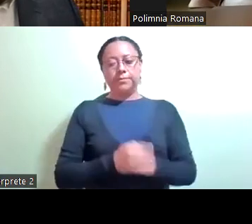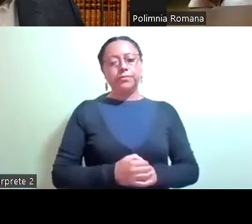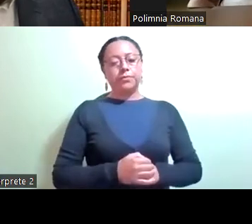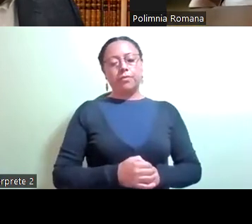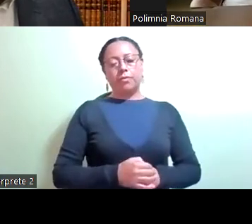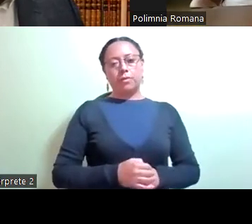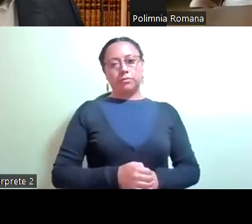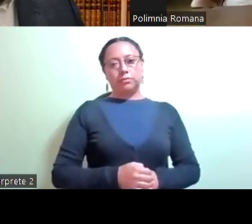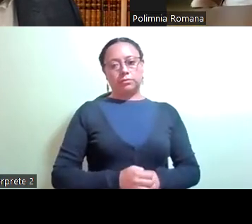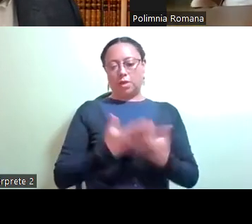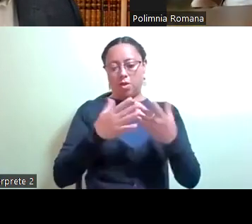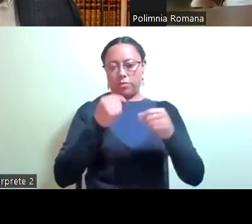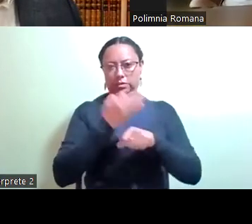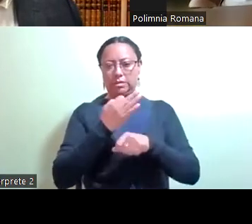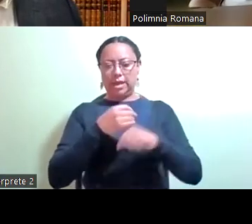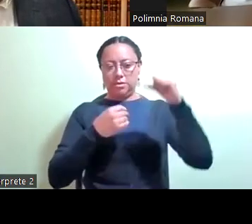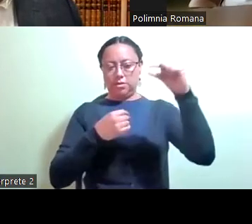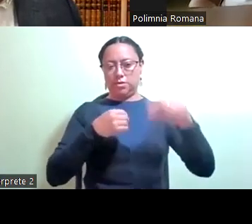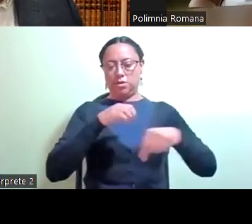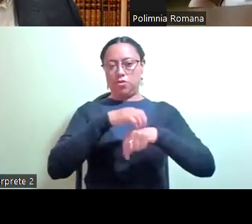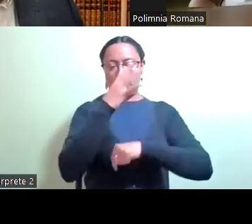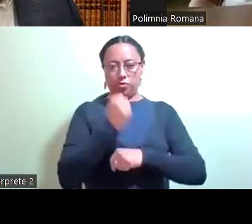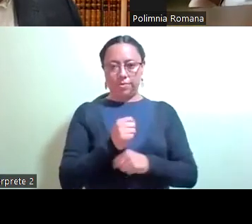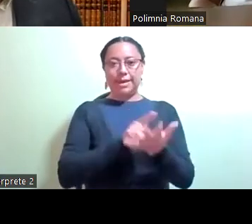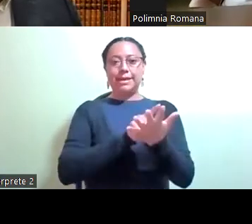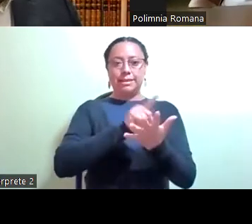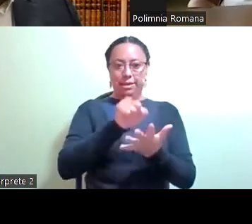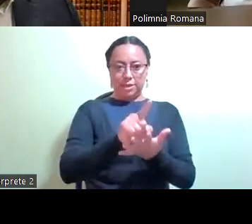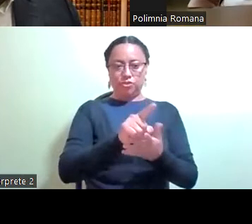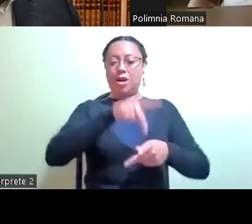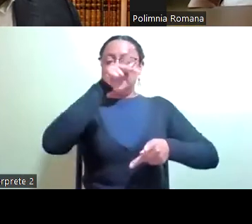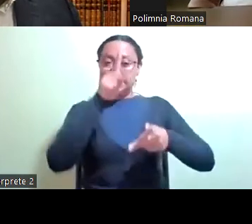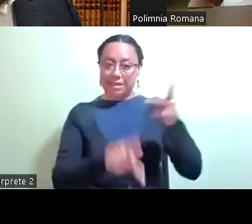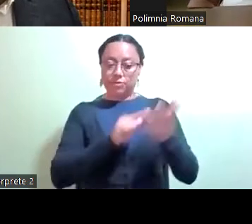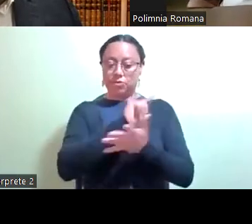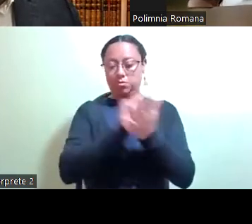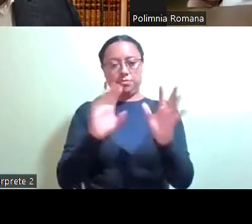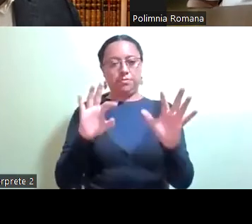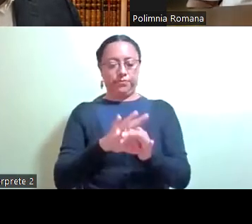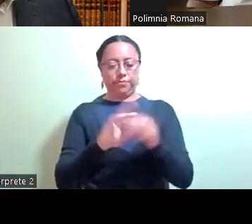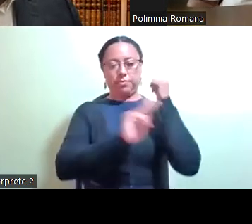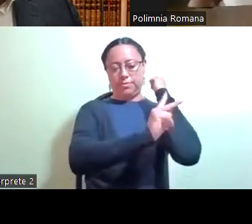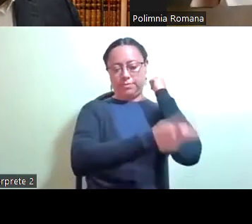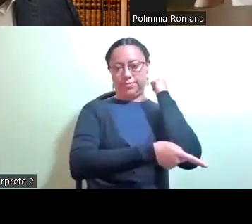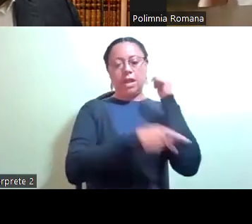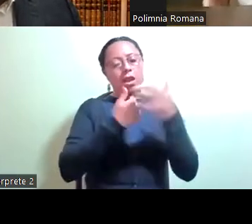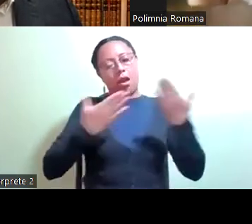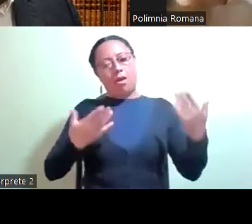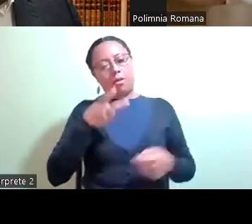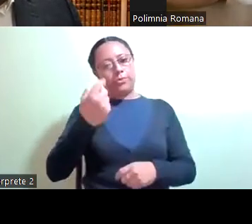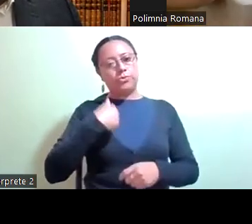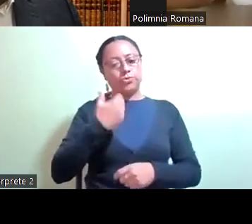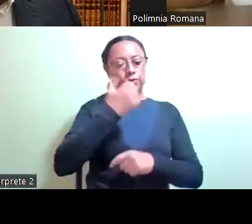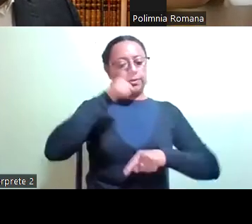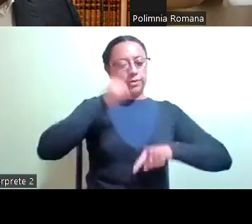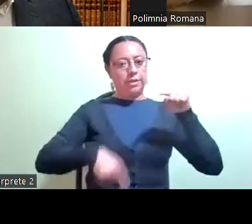fracción novena, el derecho a la interrupción legal del embarazo, así dice, literal. Mi propuesta sería eliminar esta parte e incorporar o retomar